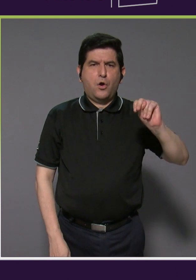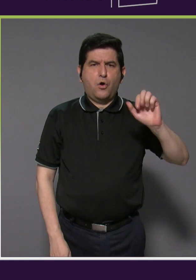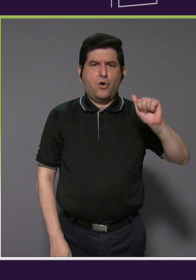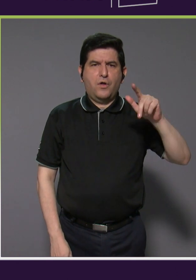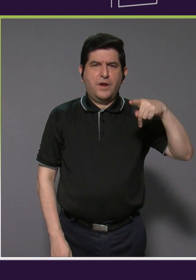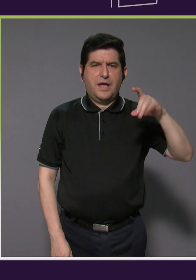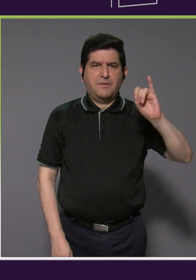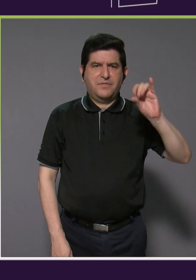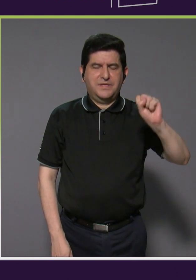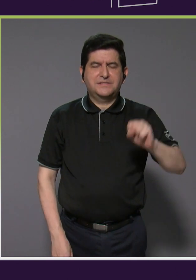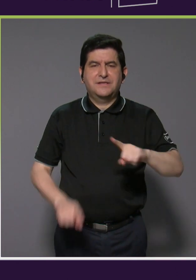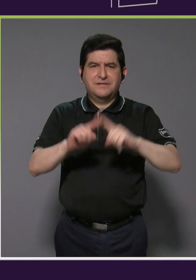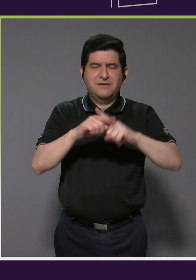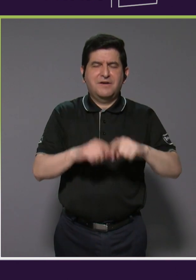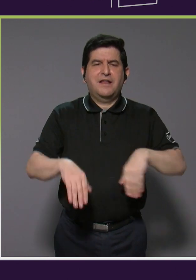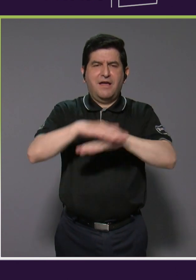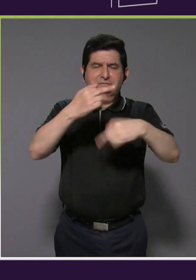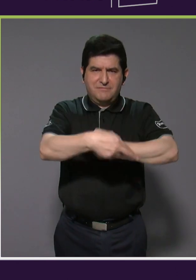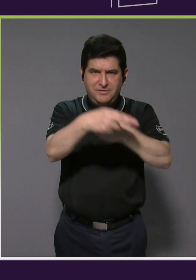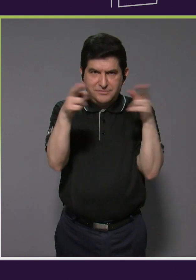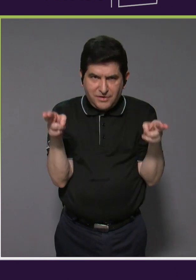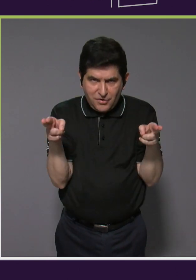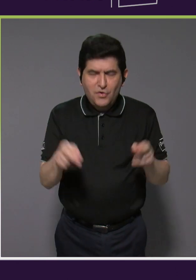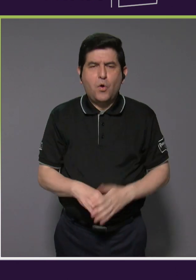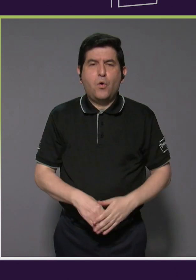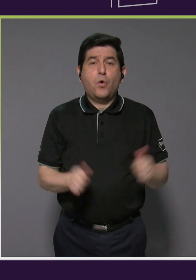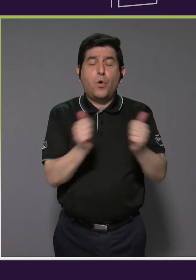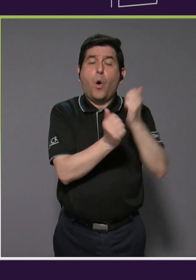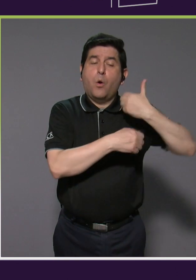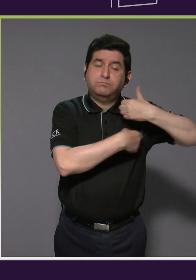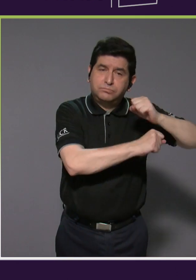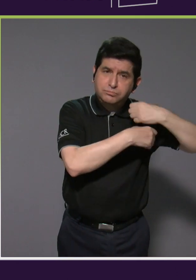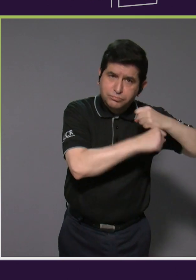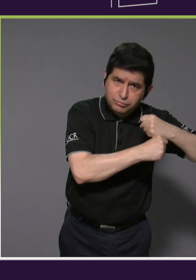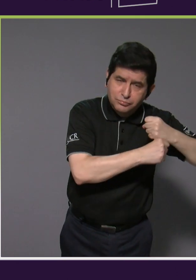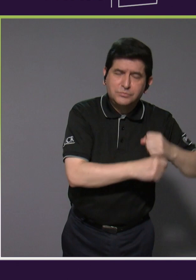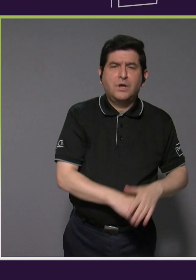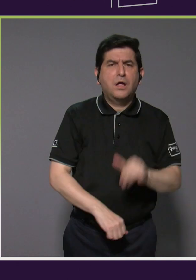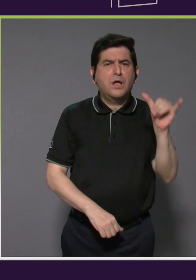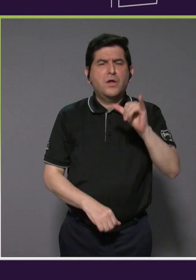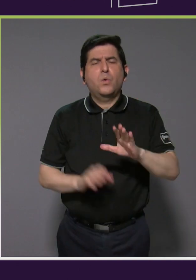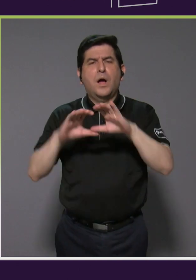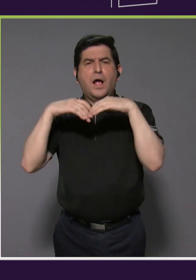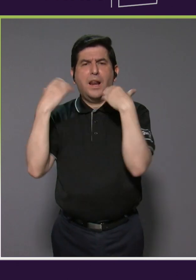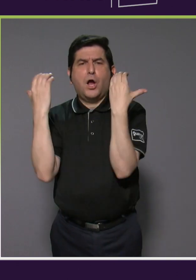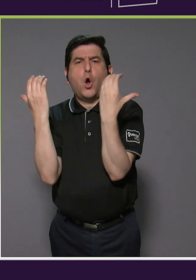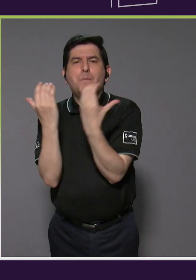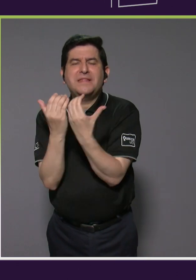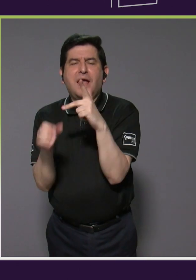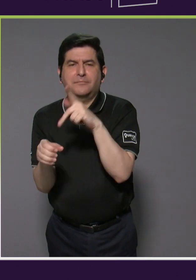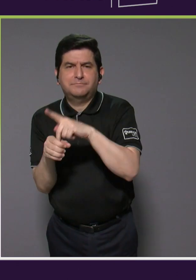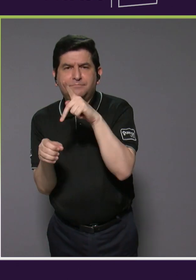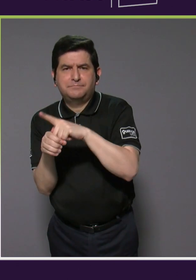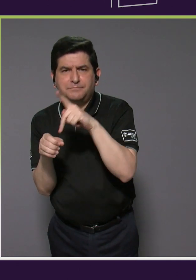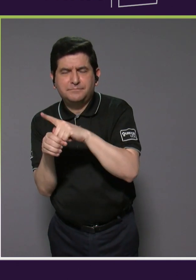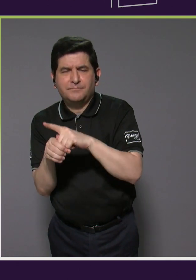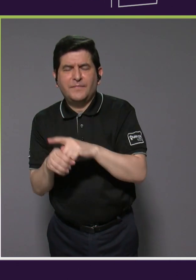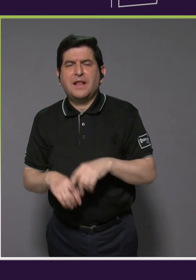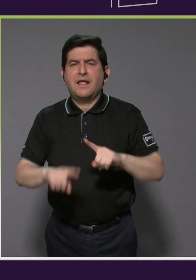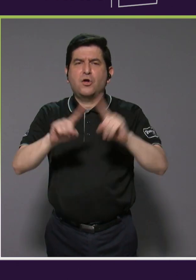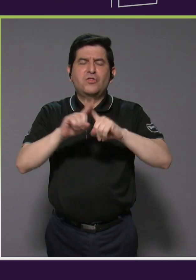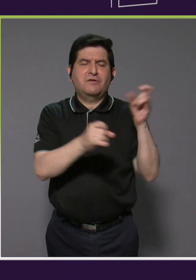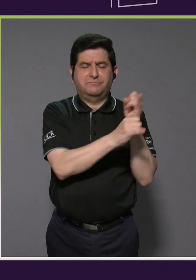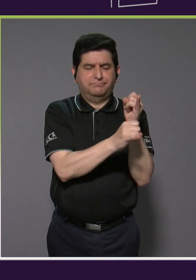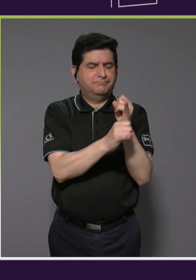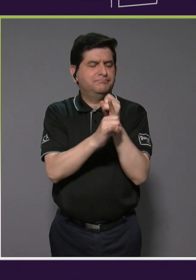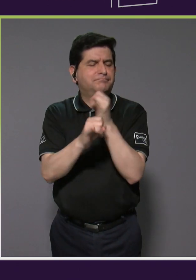sedes regionales, con las municipalidades, con los comités en los que se participa a nivel